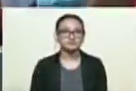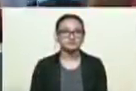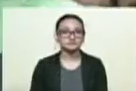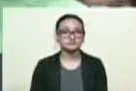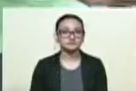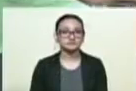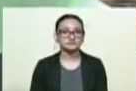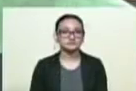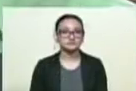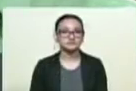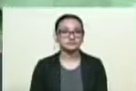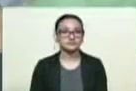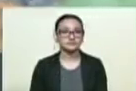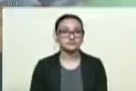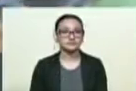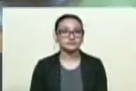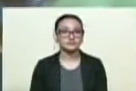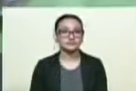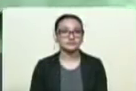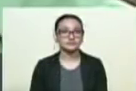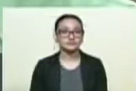Que nadie lo sepa.